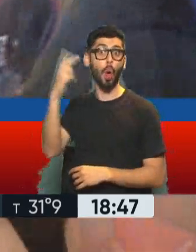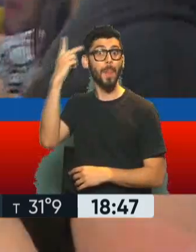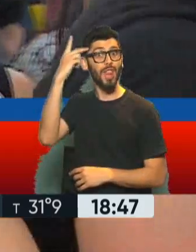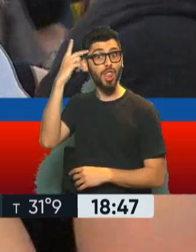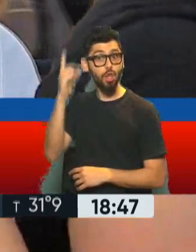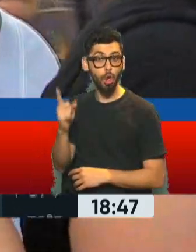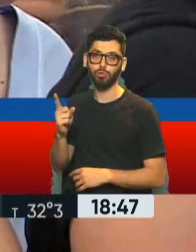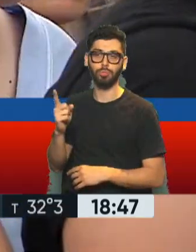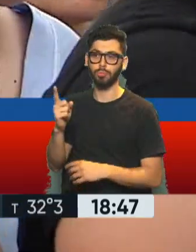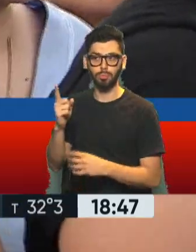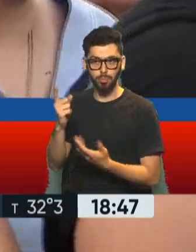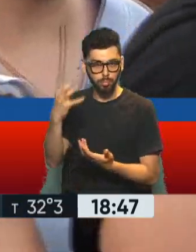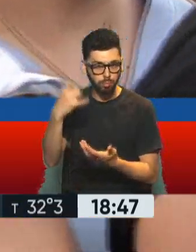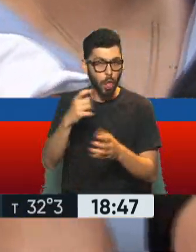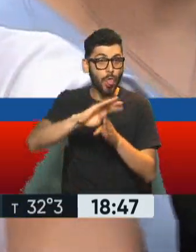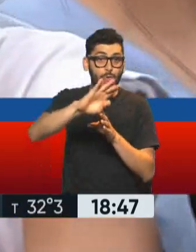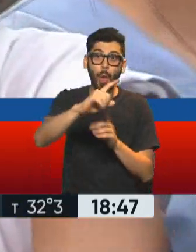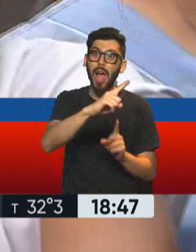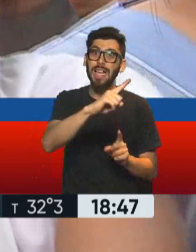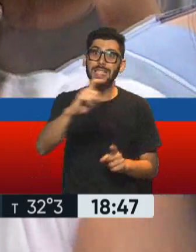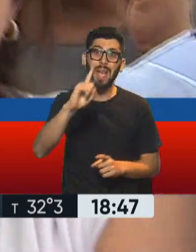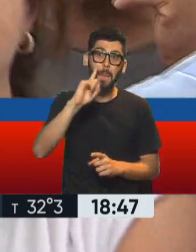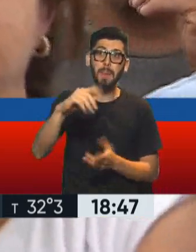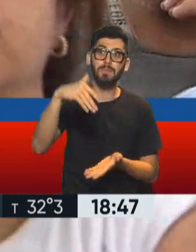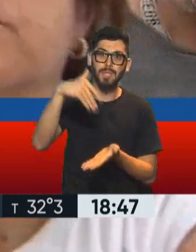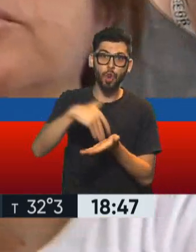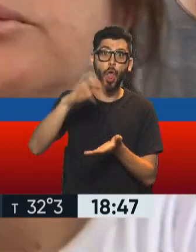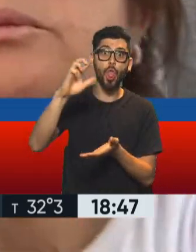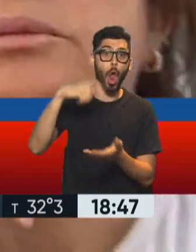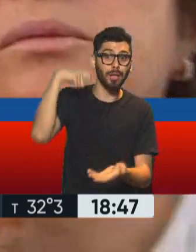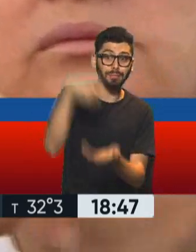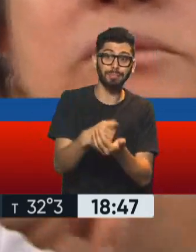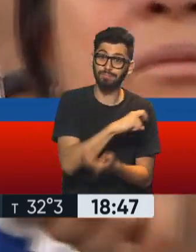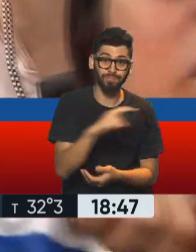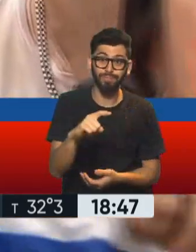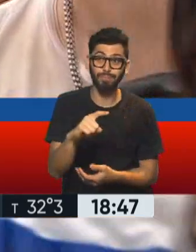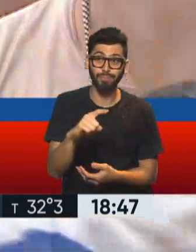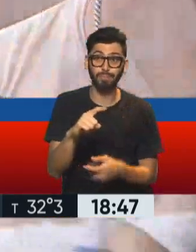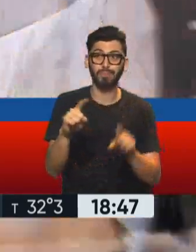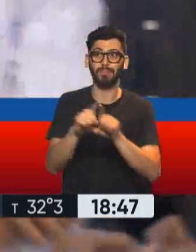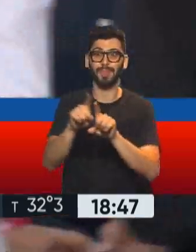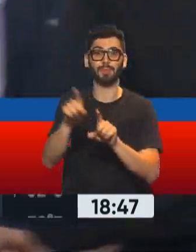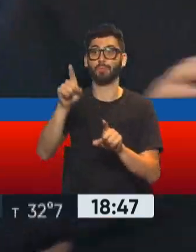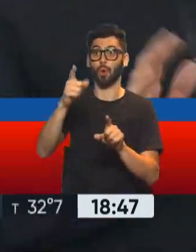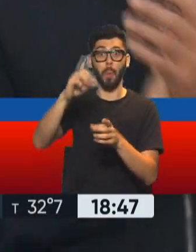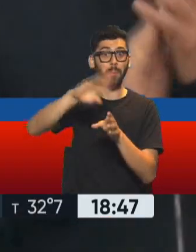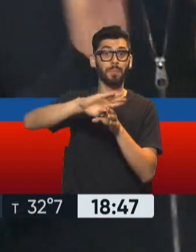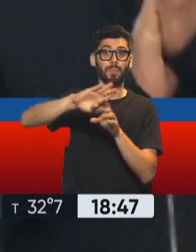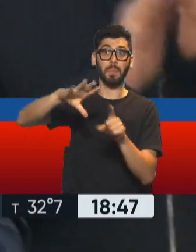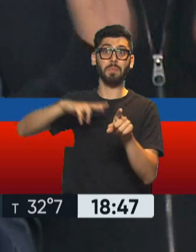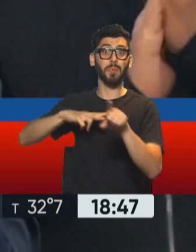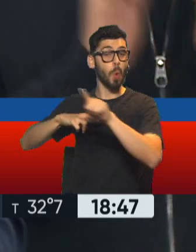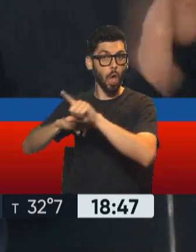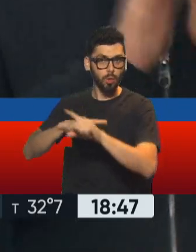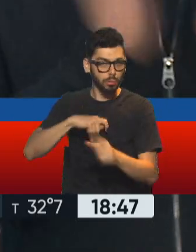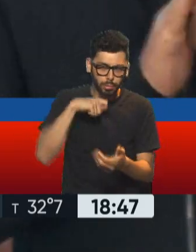no podía pagar esa deuda de 100.000 millones de dólares que había tomado con acreedores privados y fue a pedirle al